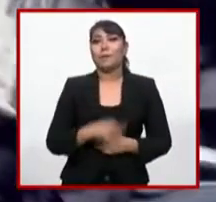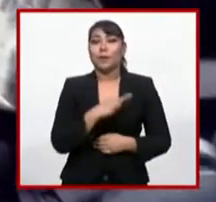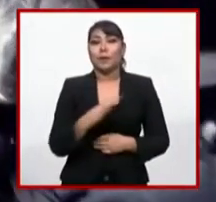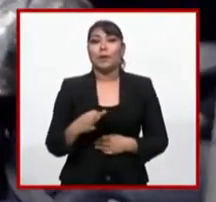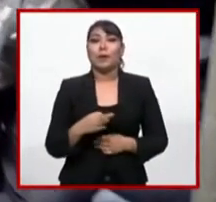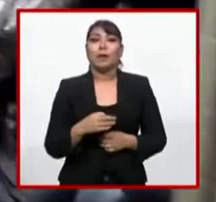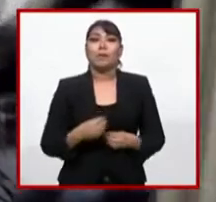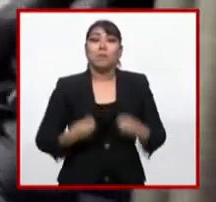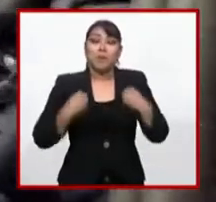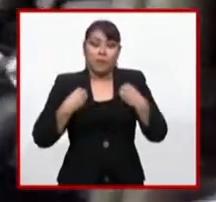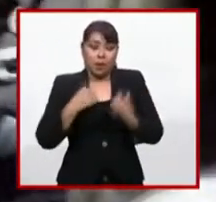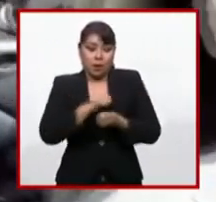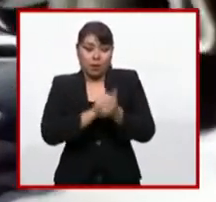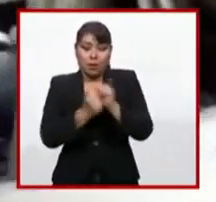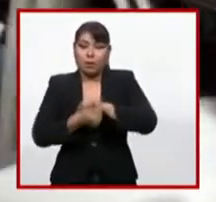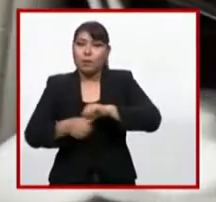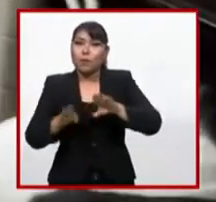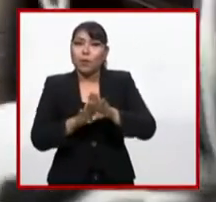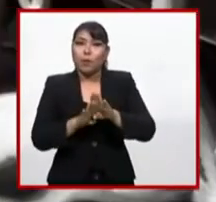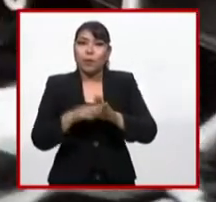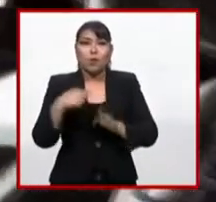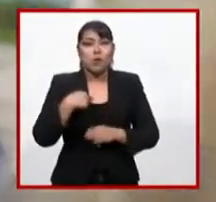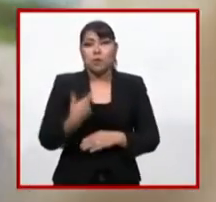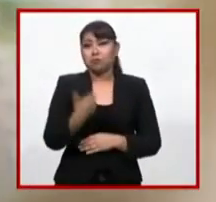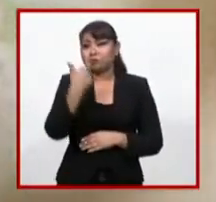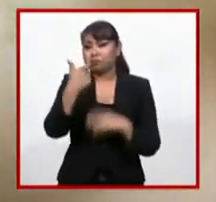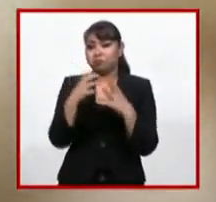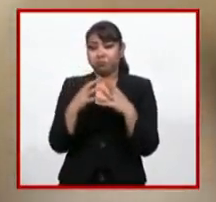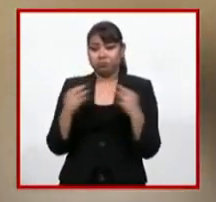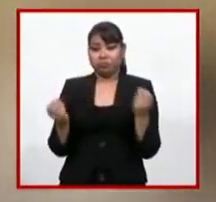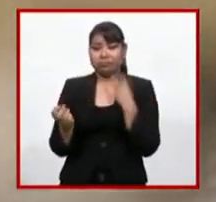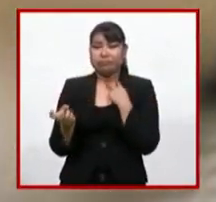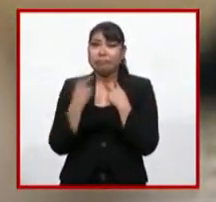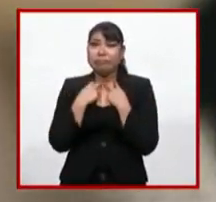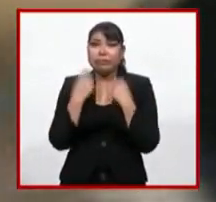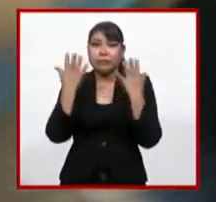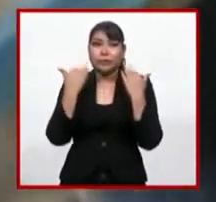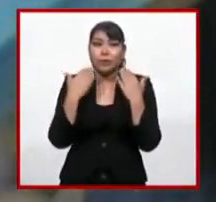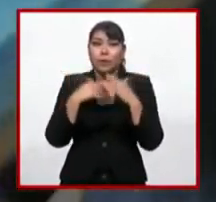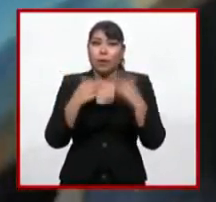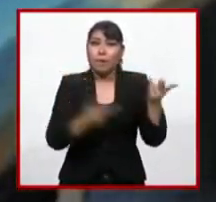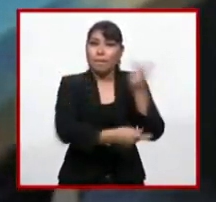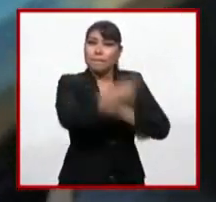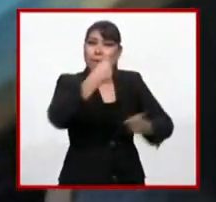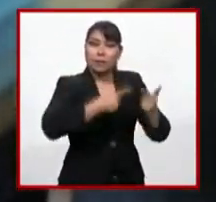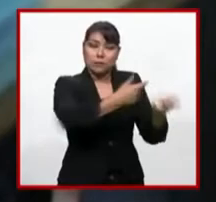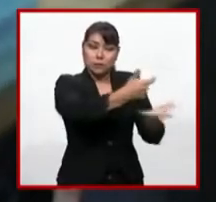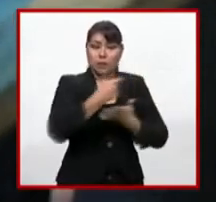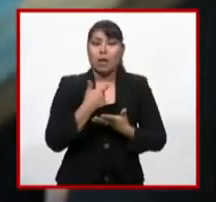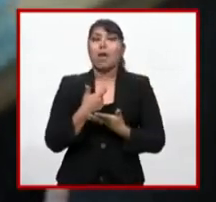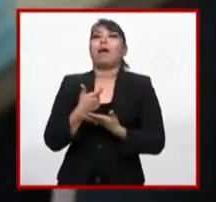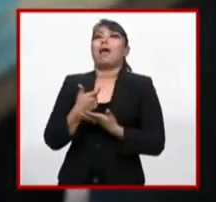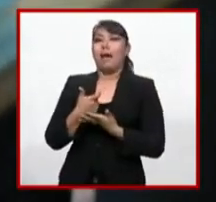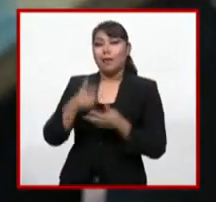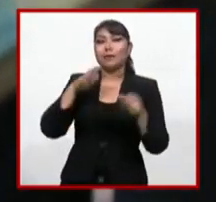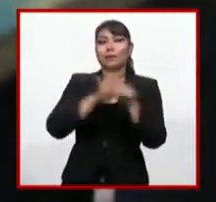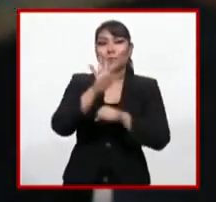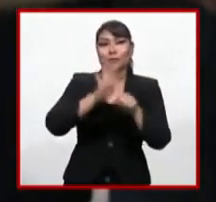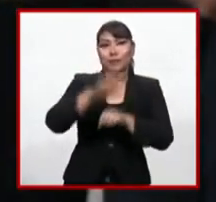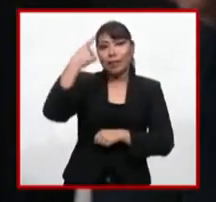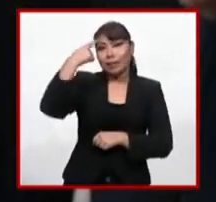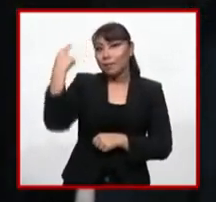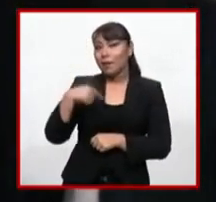que sí, porque imagínate que si yo no lo hubiera obtenido en el justo instante, ahorita yo estuviera tronándome los dedos para cumplir